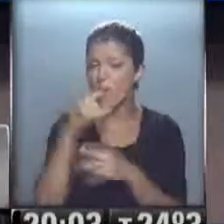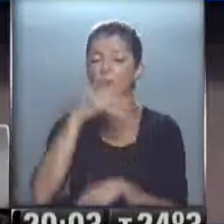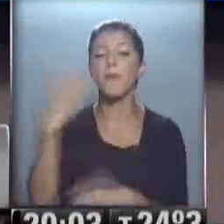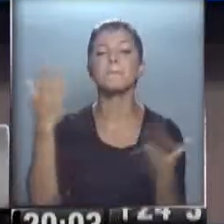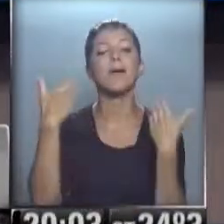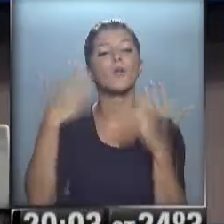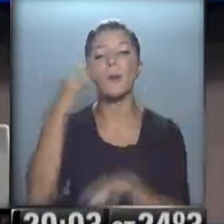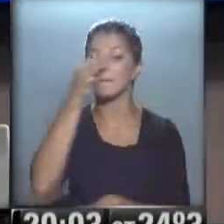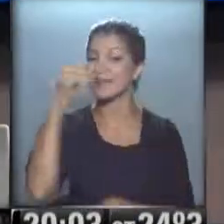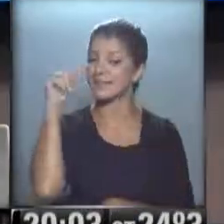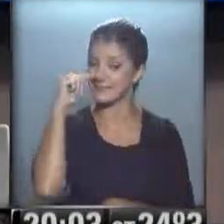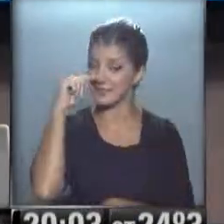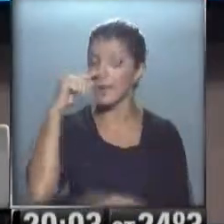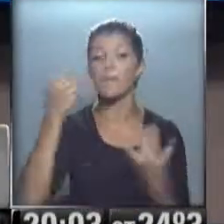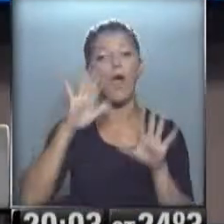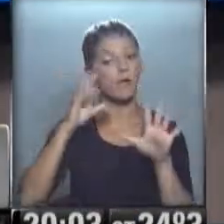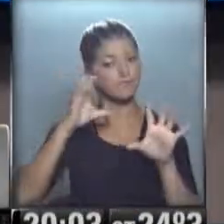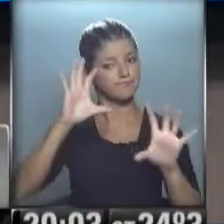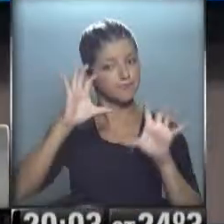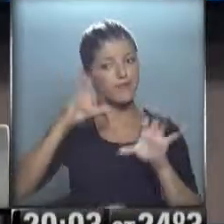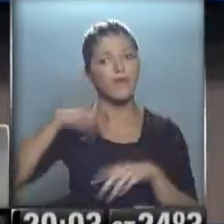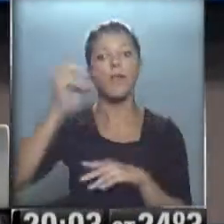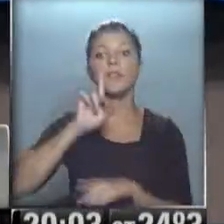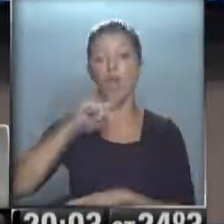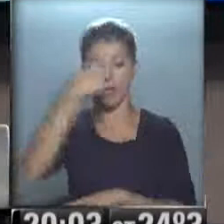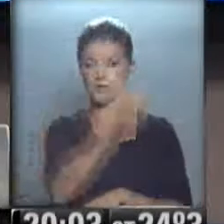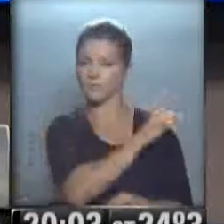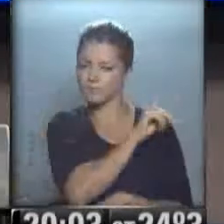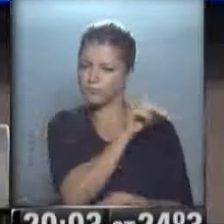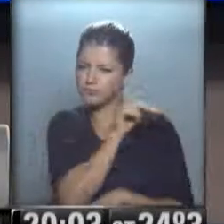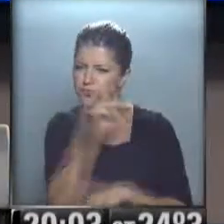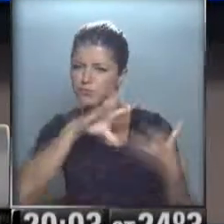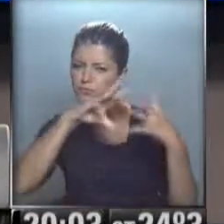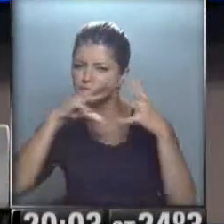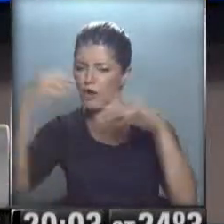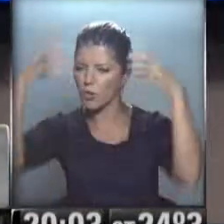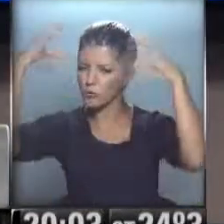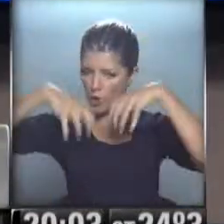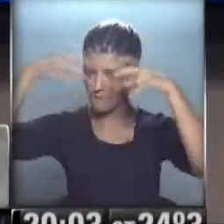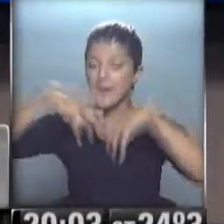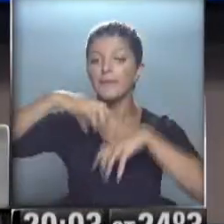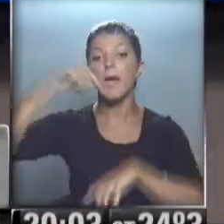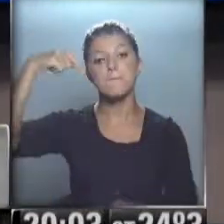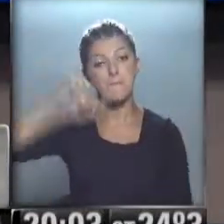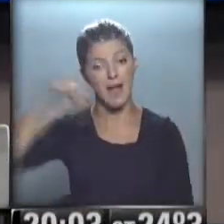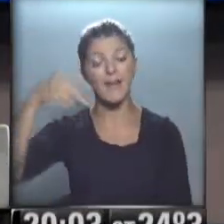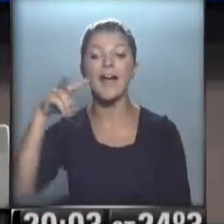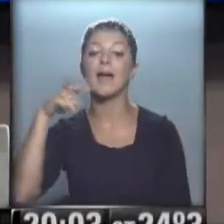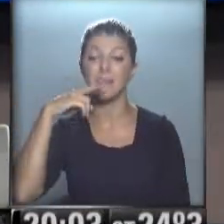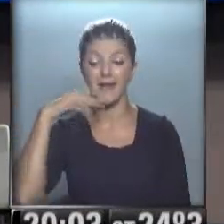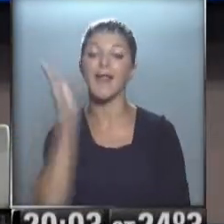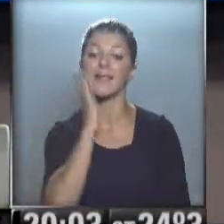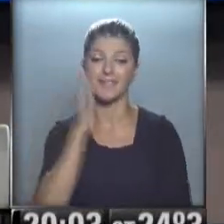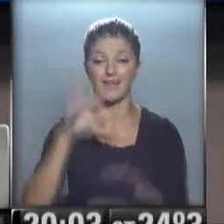grados. Pero atención que desde el oeste se acercan nubes de tormenta que llegarán aquí a la ciudad de Buenos Aires recién a partir de mañana a la tarde. Por lo tanto, el